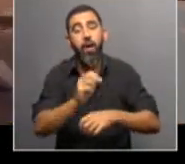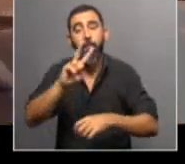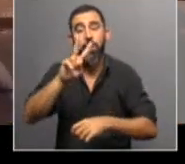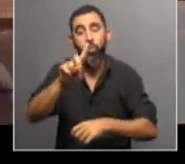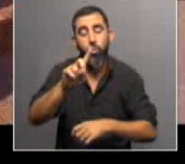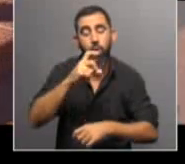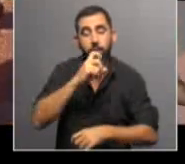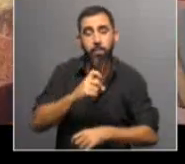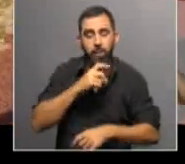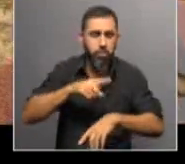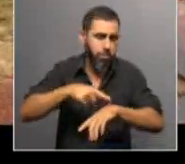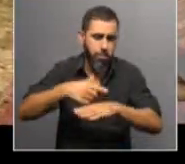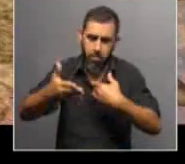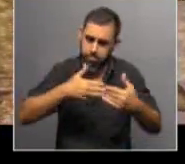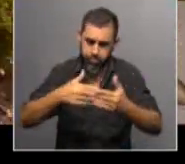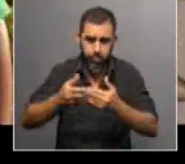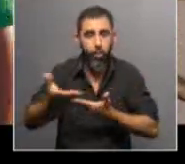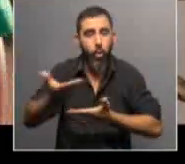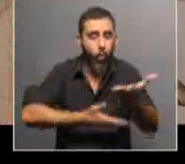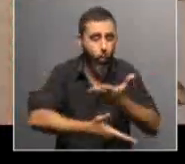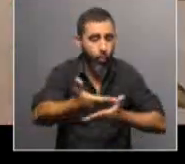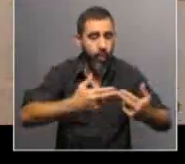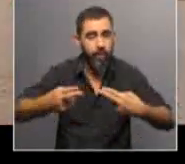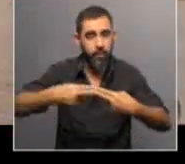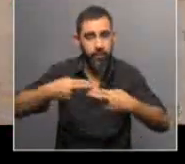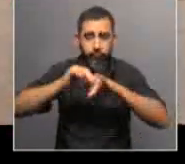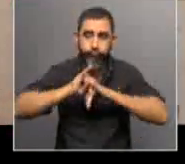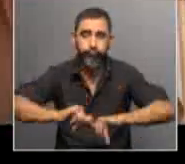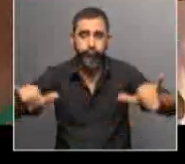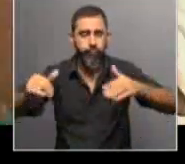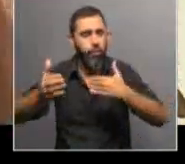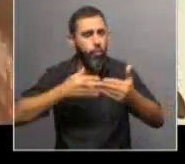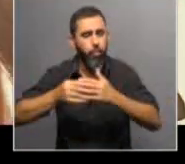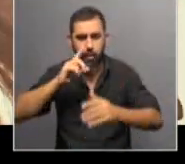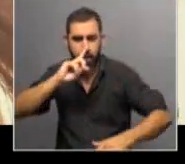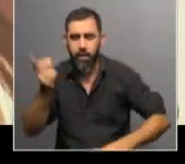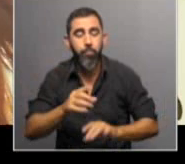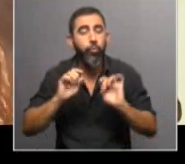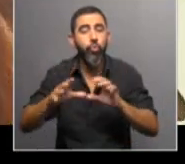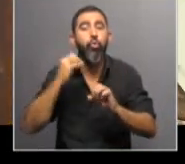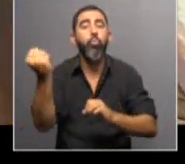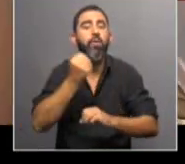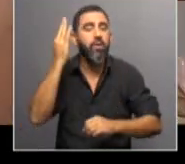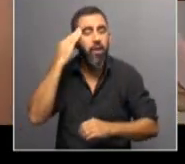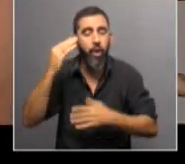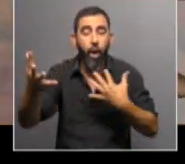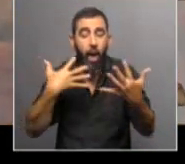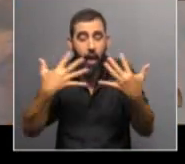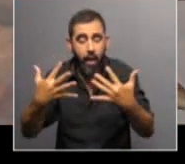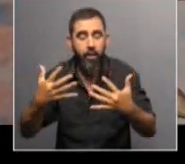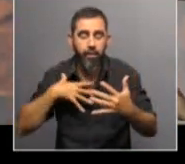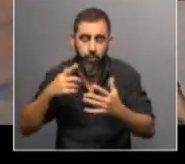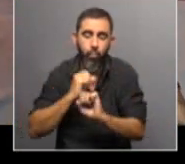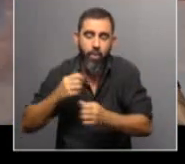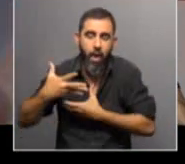en el tiempo que puedas y compartilo en tus redes sociales. No importa si sos el más rápido, solo importa saber que corriendo nos